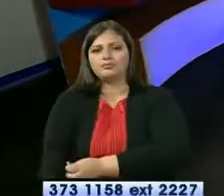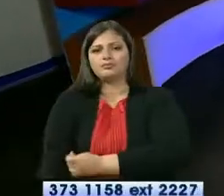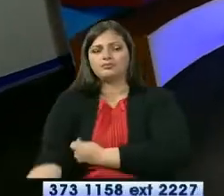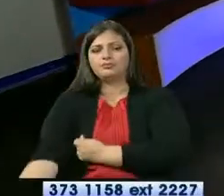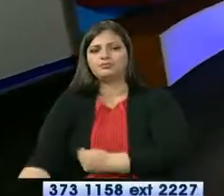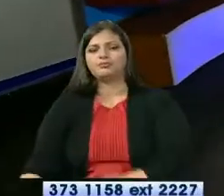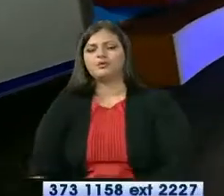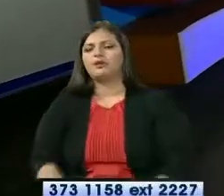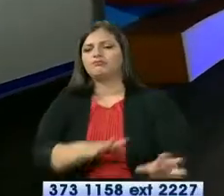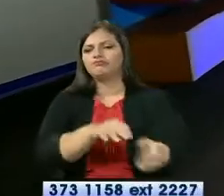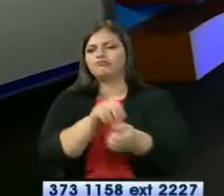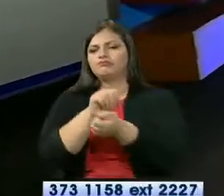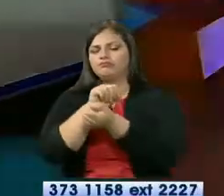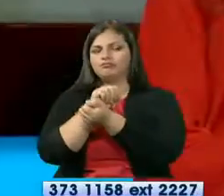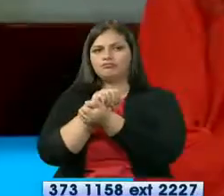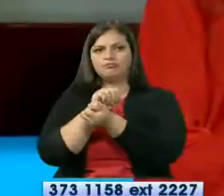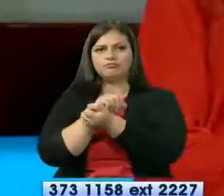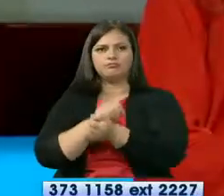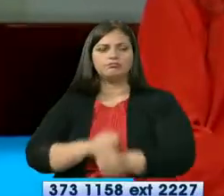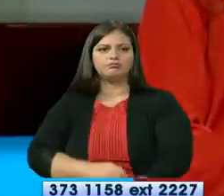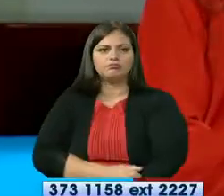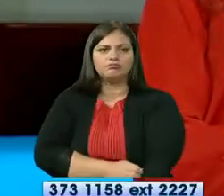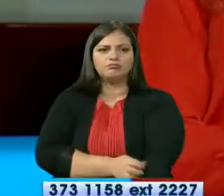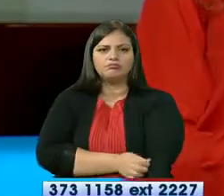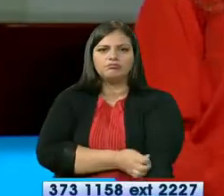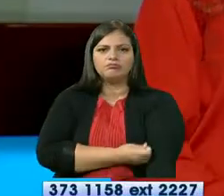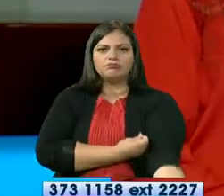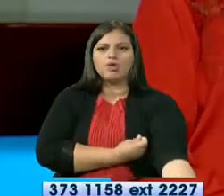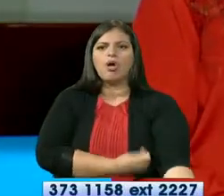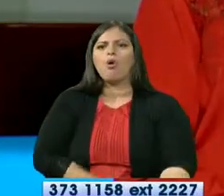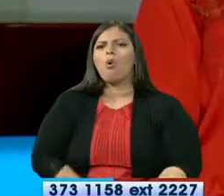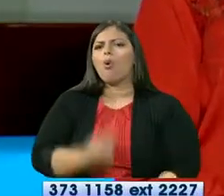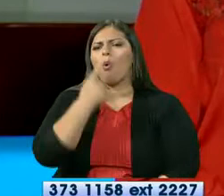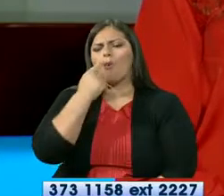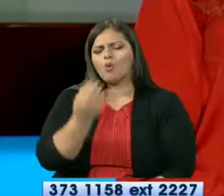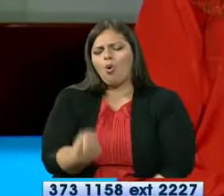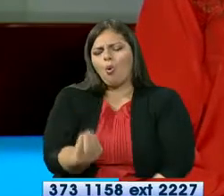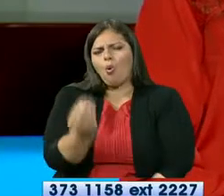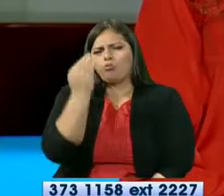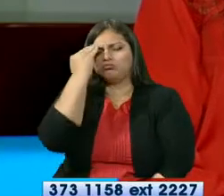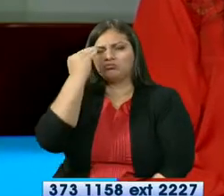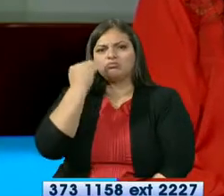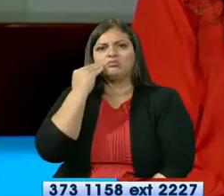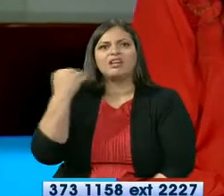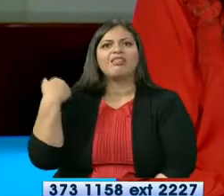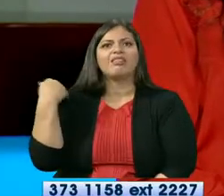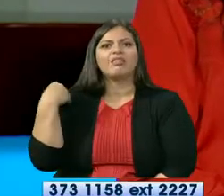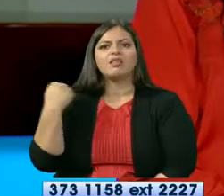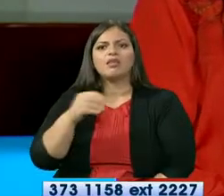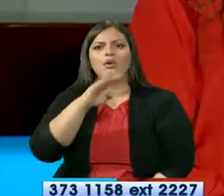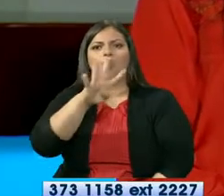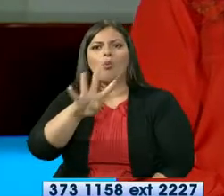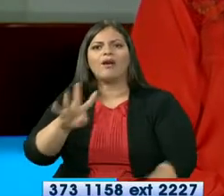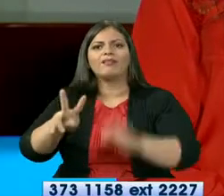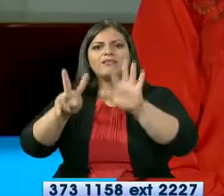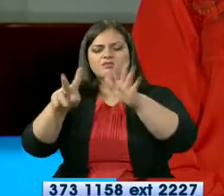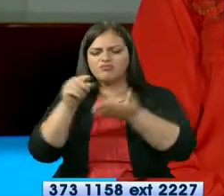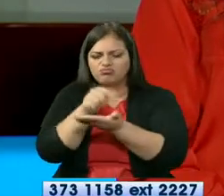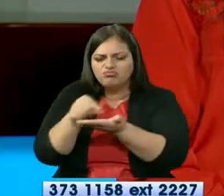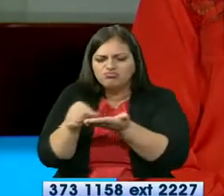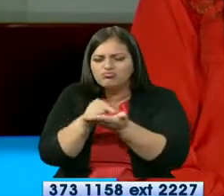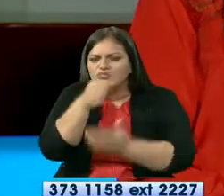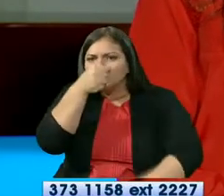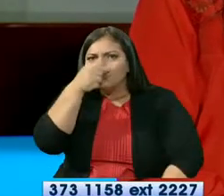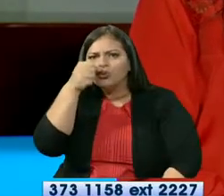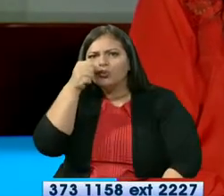Y un menor de edad fue aislado por portar alrededor de 47 sobres de cocaína en el sector de Juan Montalvo, al noroeste de